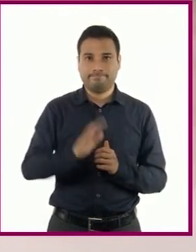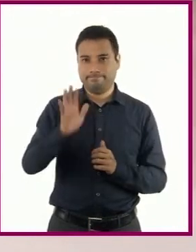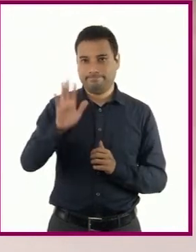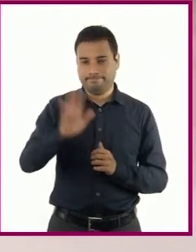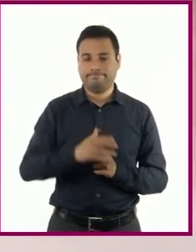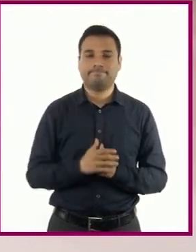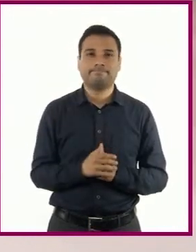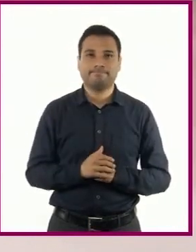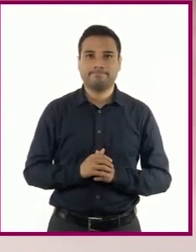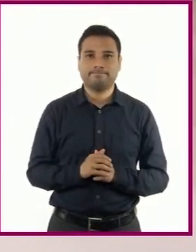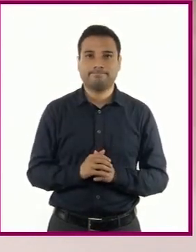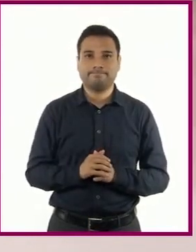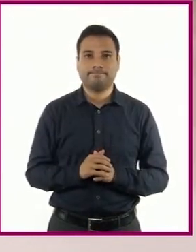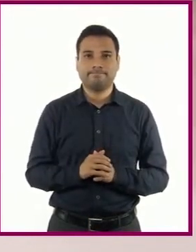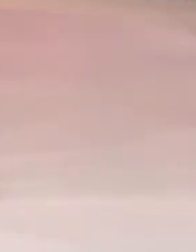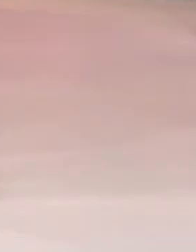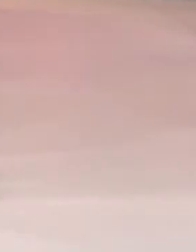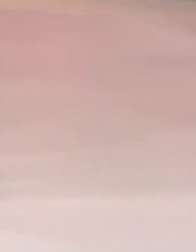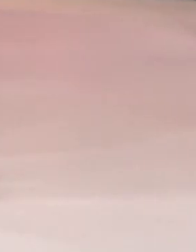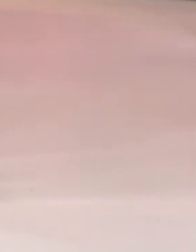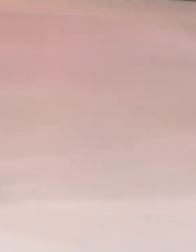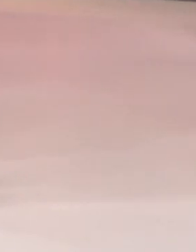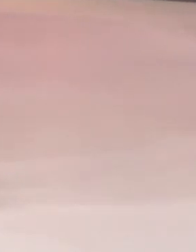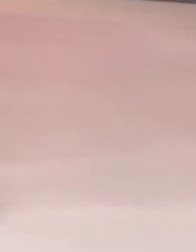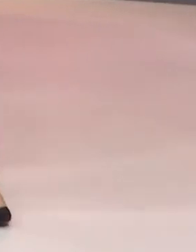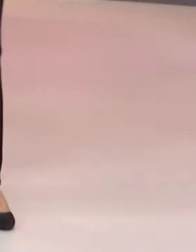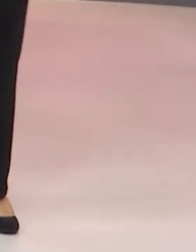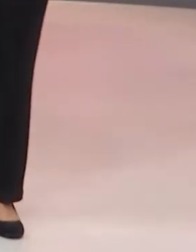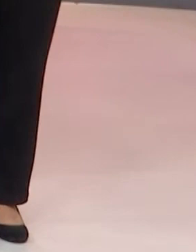Hasta la próxima.